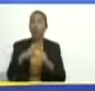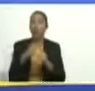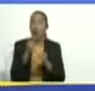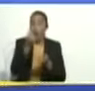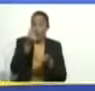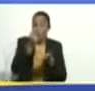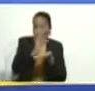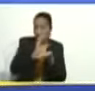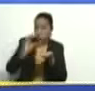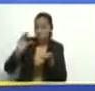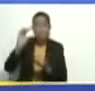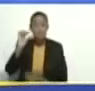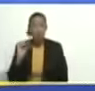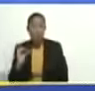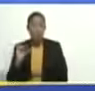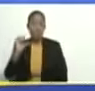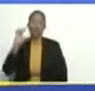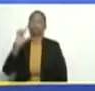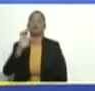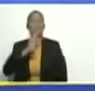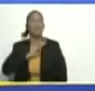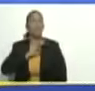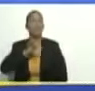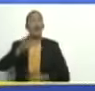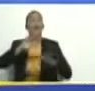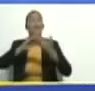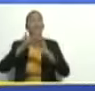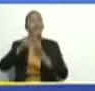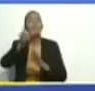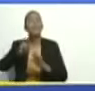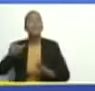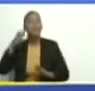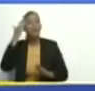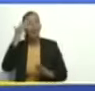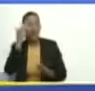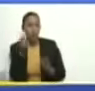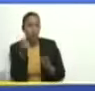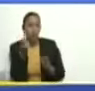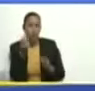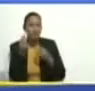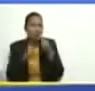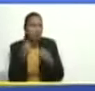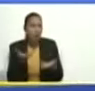El poder popular, el poder comunal, el pueblo marca